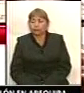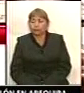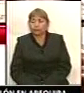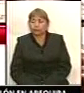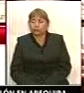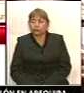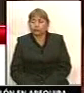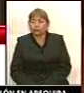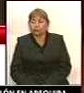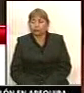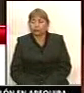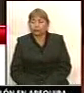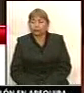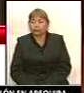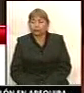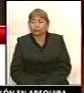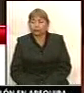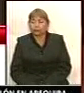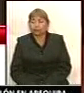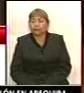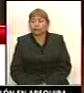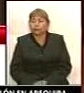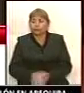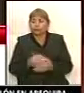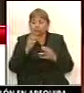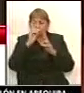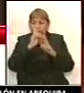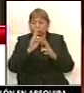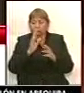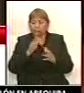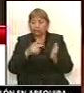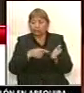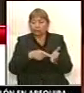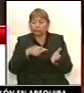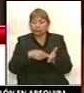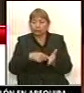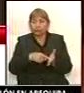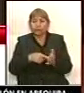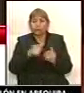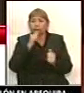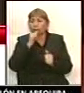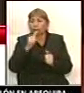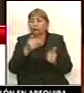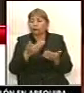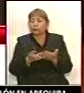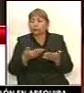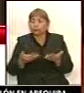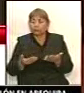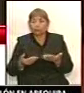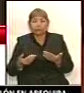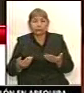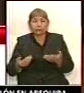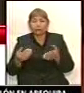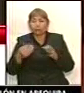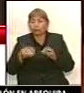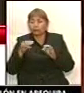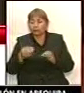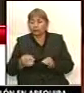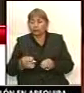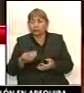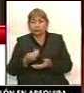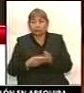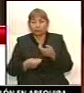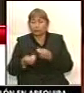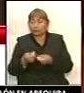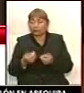Para terminar. ...permitan a ellos honrar con sus deudas. Y si así se está planteando un programa de rescate financiero y de compra de deuda a